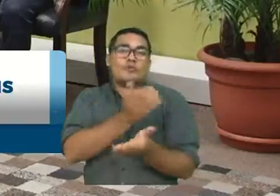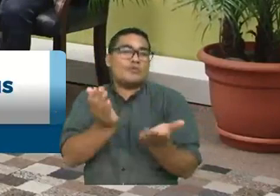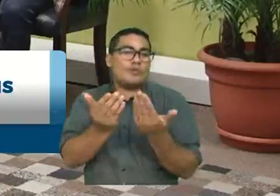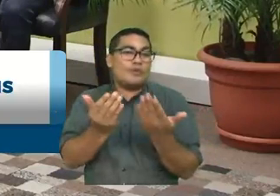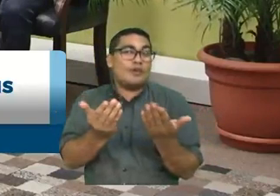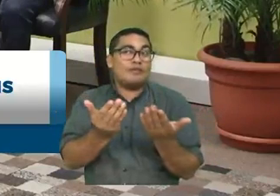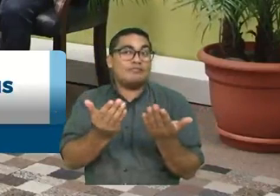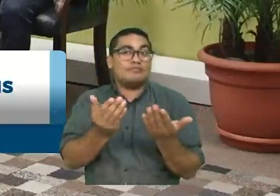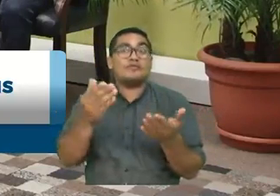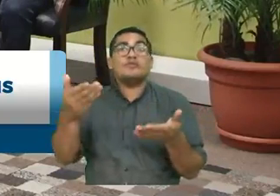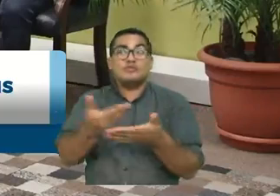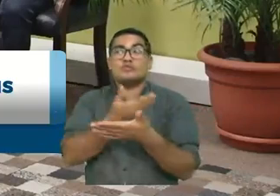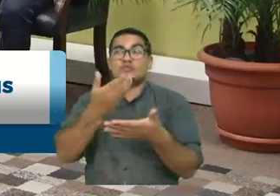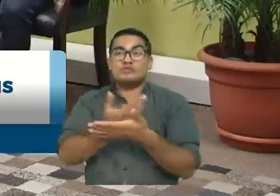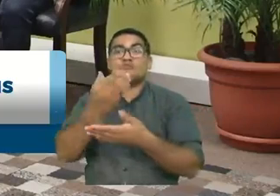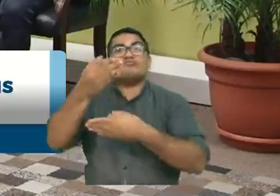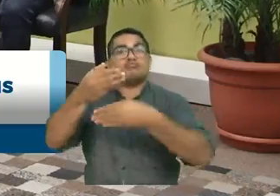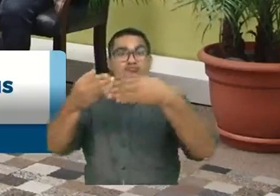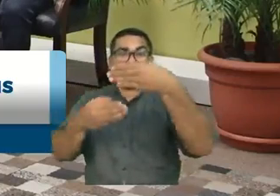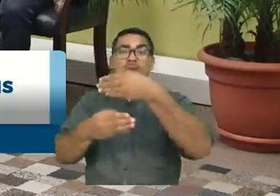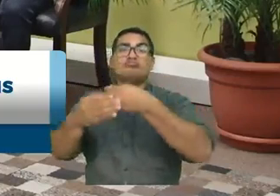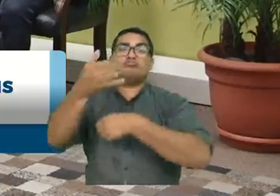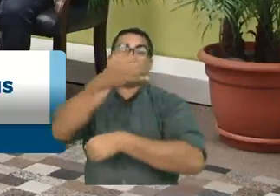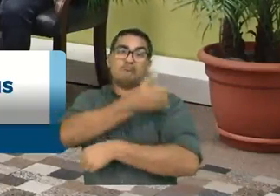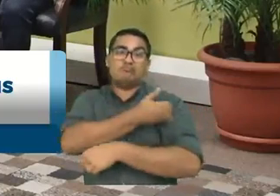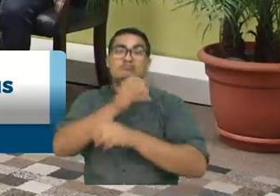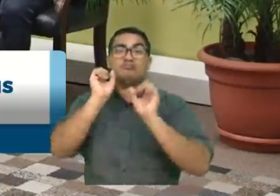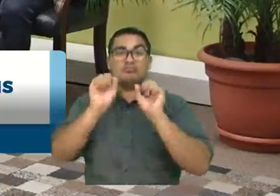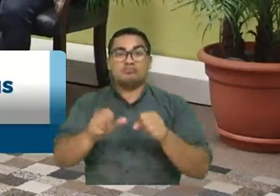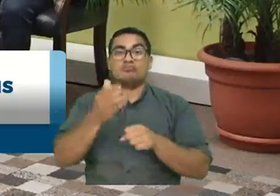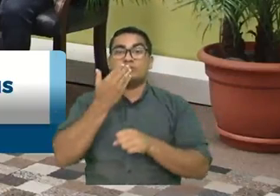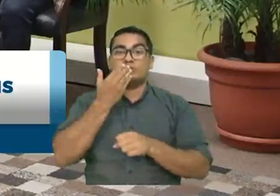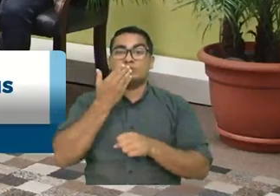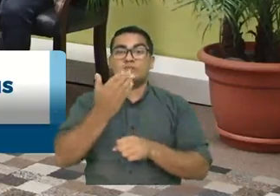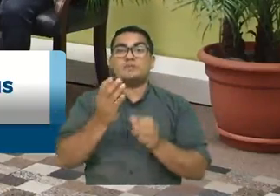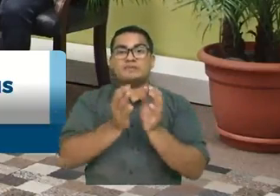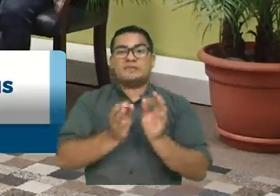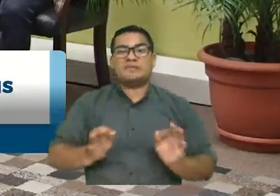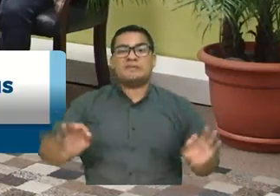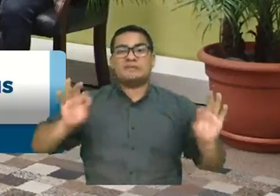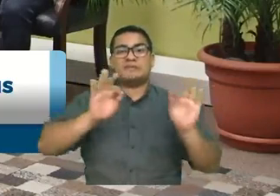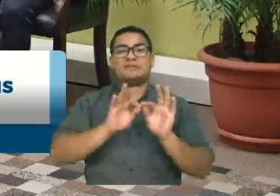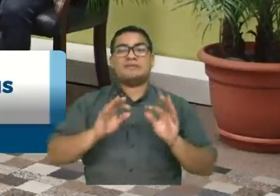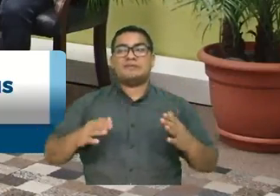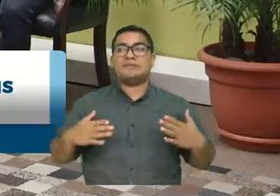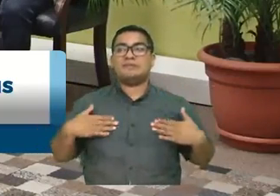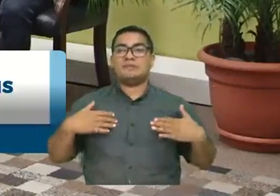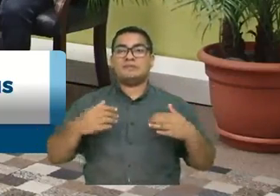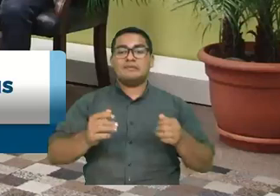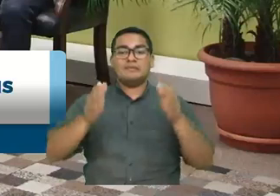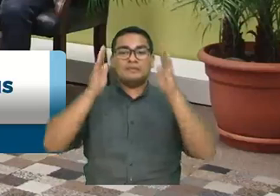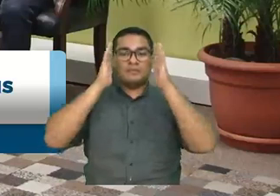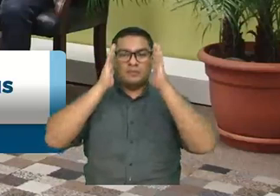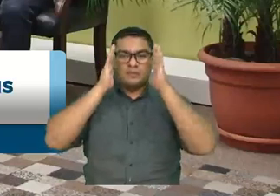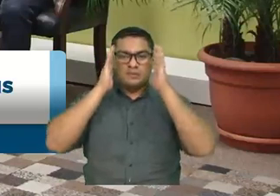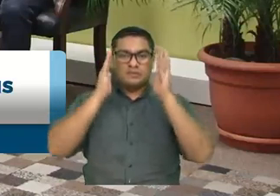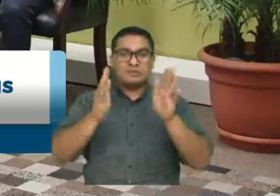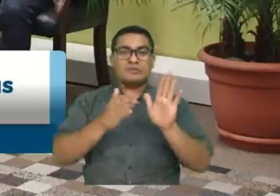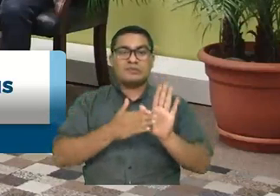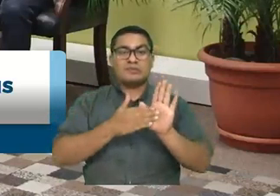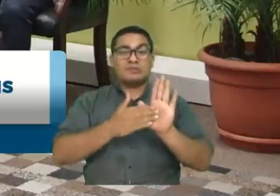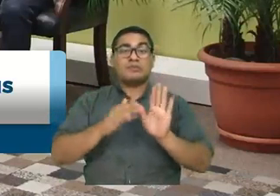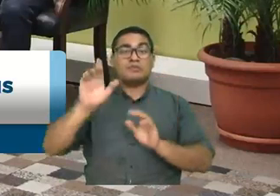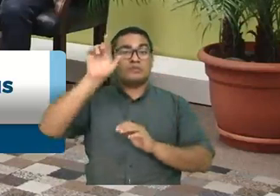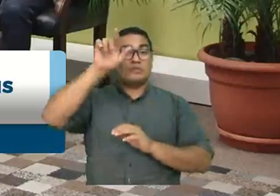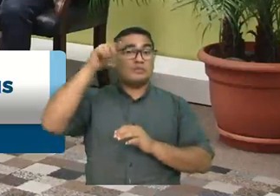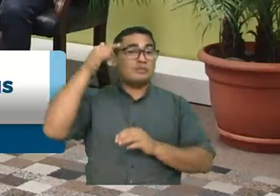cobertura del MINSA en cuestión de la atención. Todas las condicionantes de salud, y la prioridad de nuestro modelo de salud, de nuestro modelo de